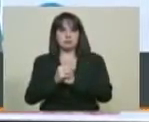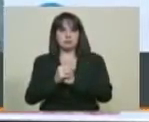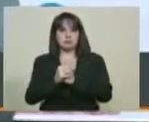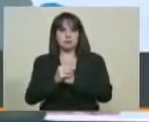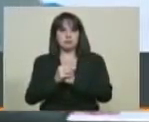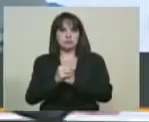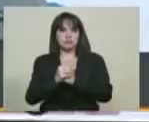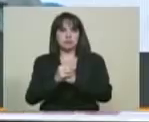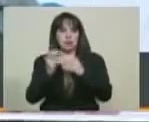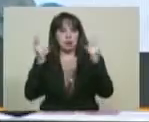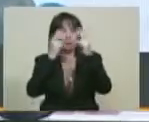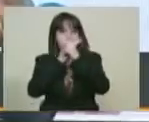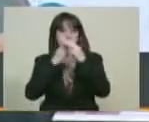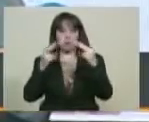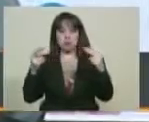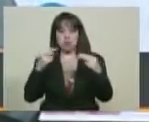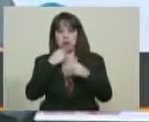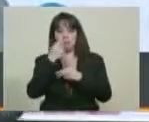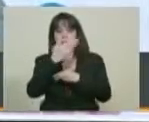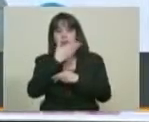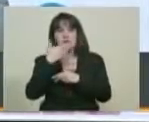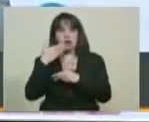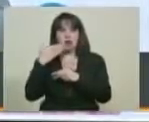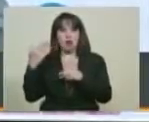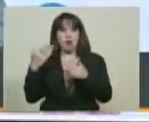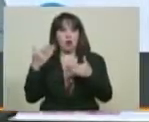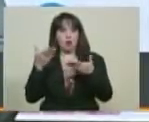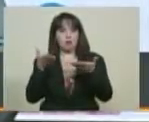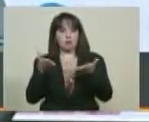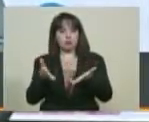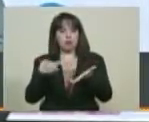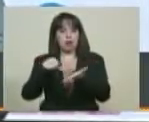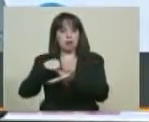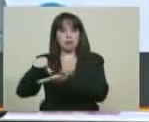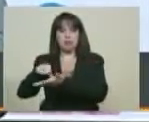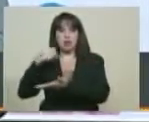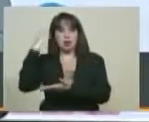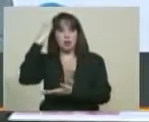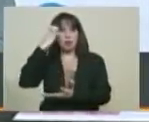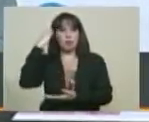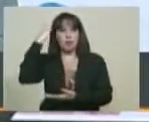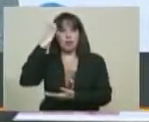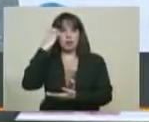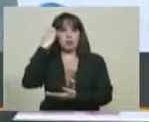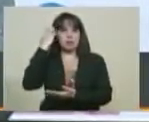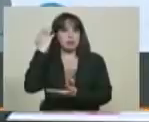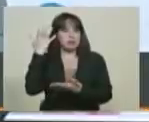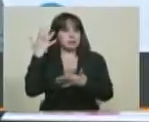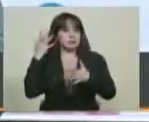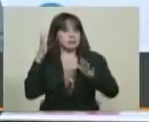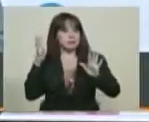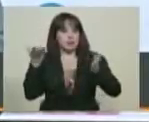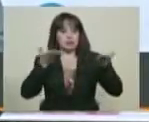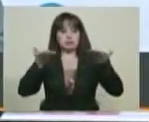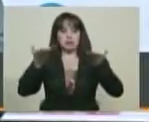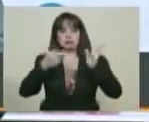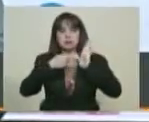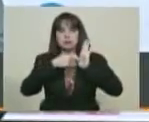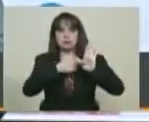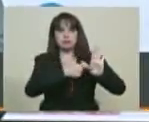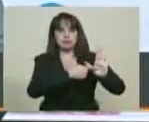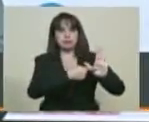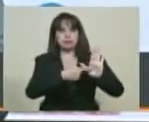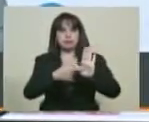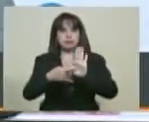para prometerles el paraíso en las capitales europeas, si son capaces de poner al servicio de